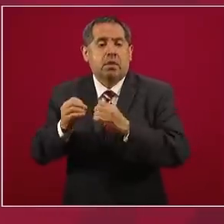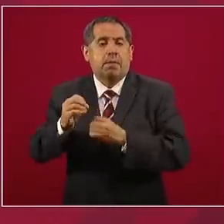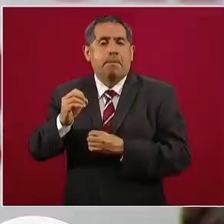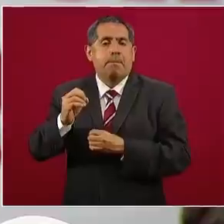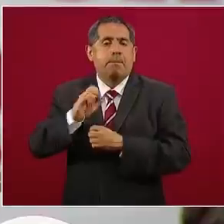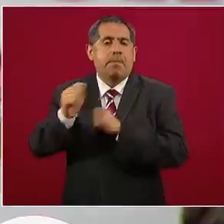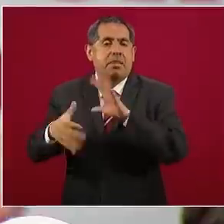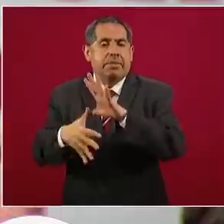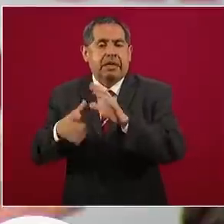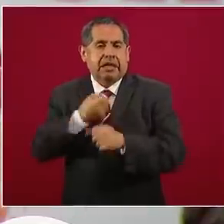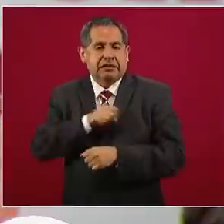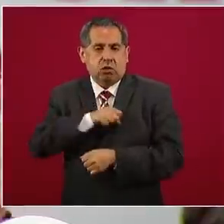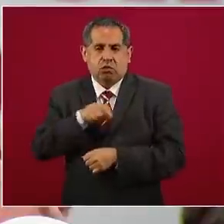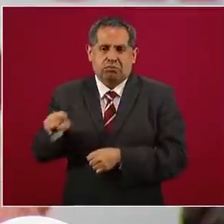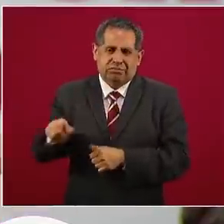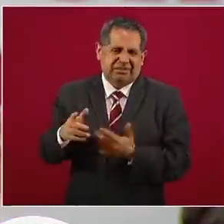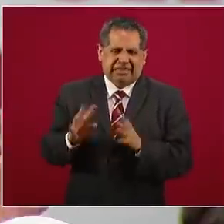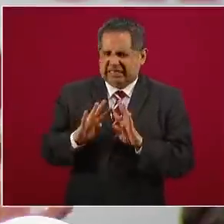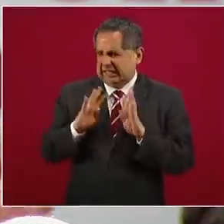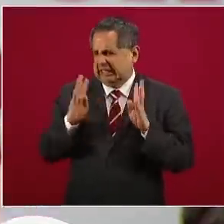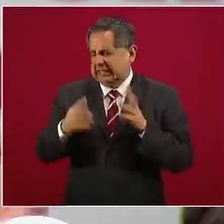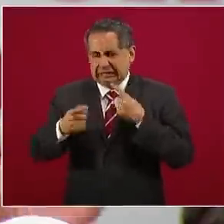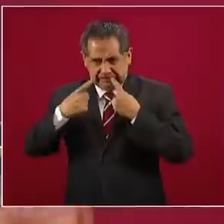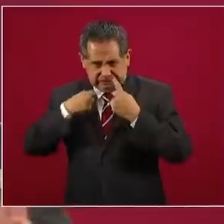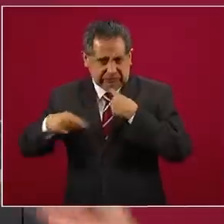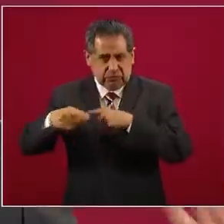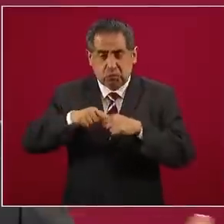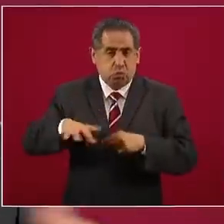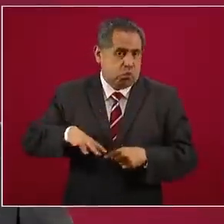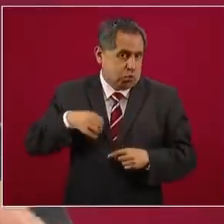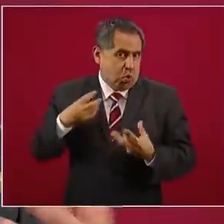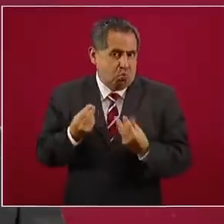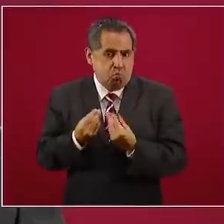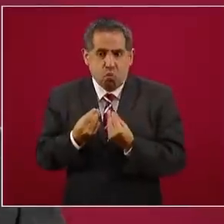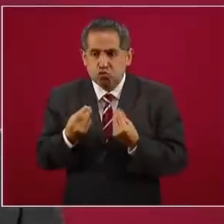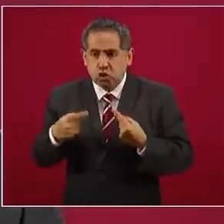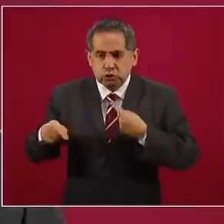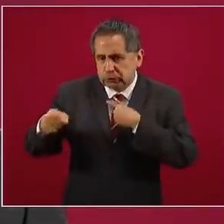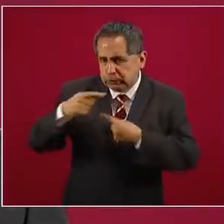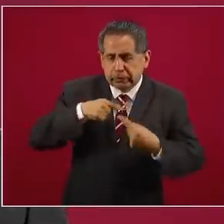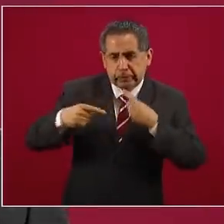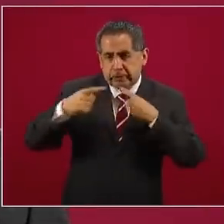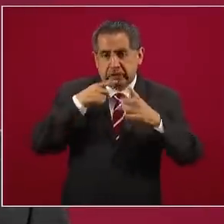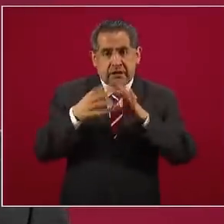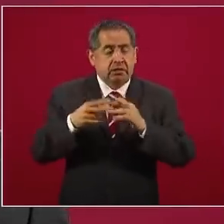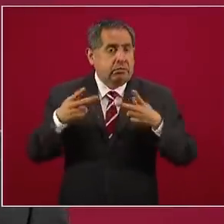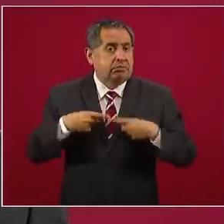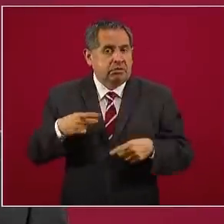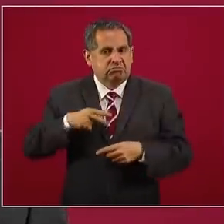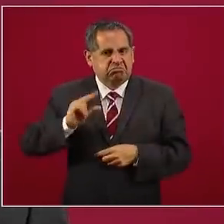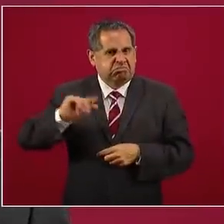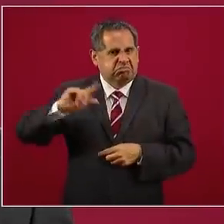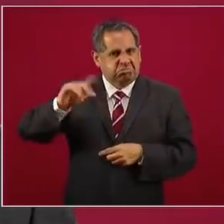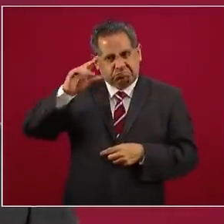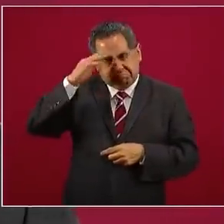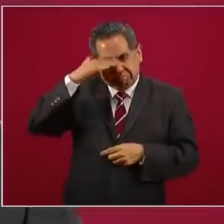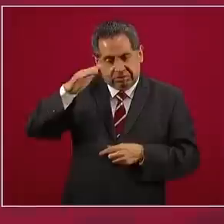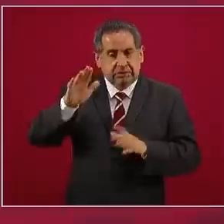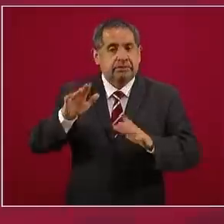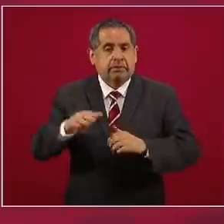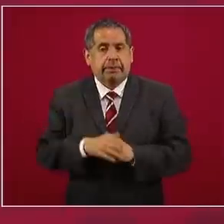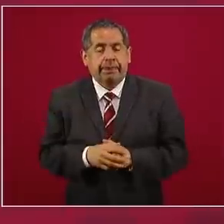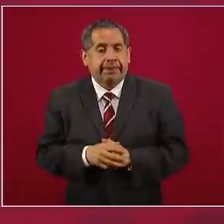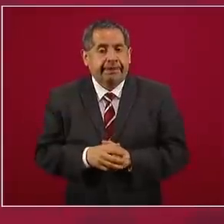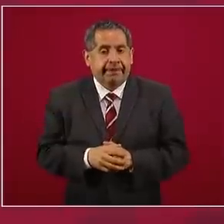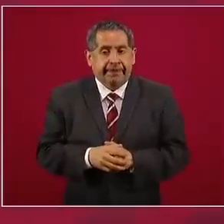Salud. Entonces, como se puede ver, este es un esfuerzo colectivo, participan muchas instituciones. Ahora,